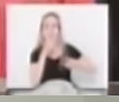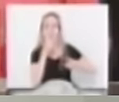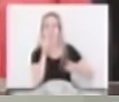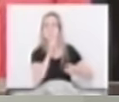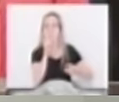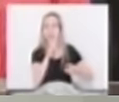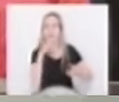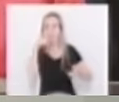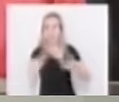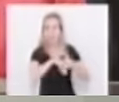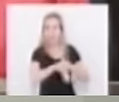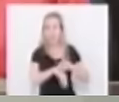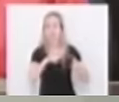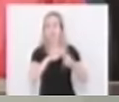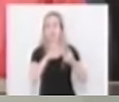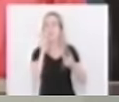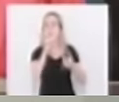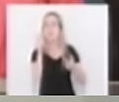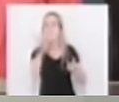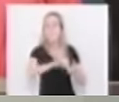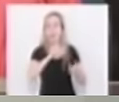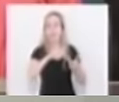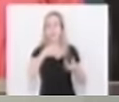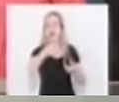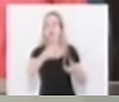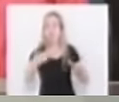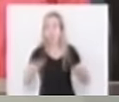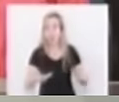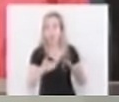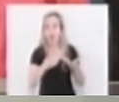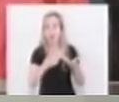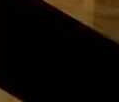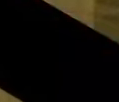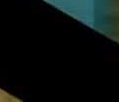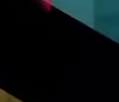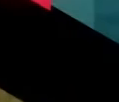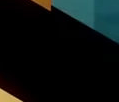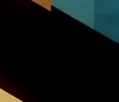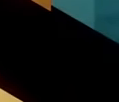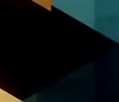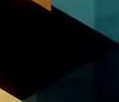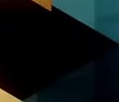uno de los más caros, son tres meses. Vos vas a decir, no, me parece abusivo. Bueno, chao.